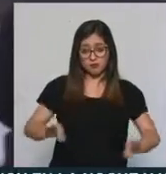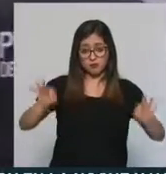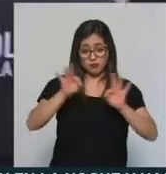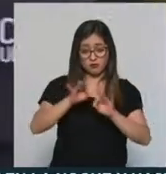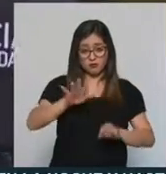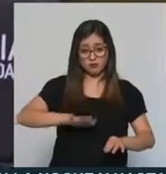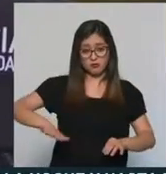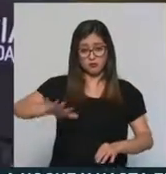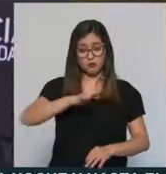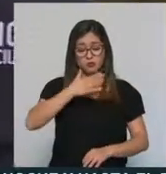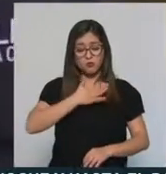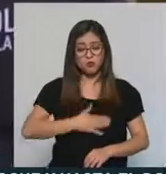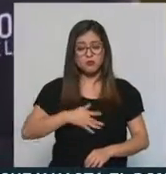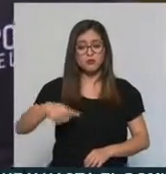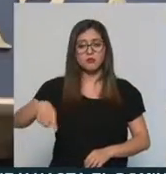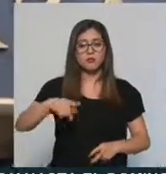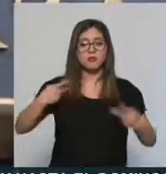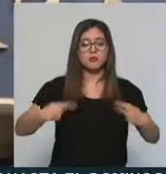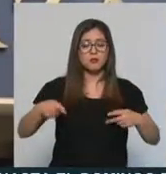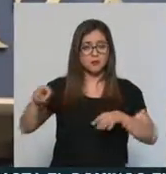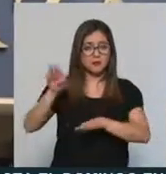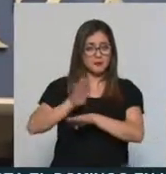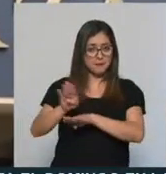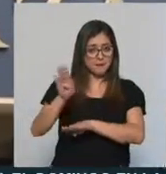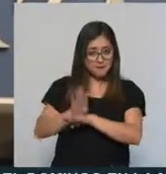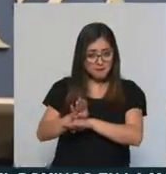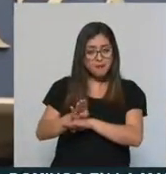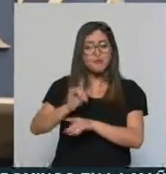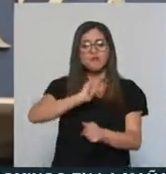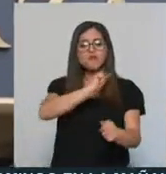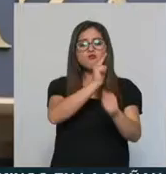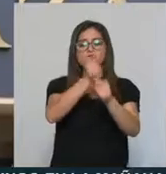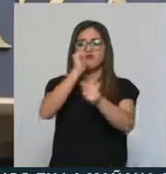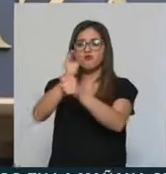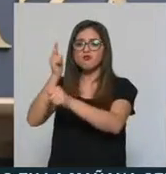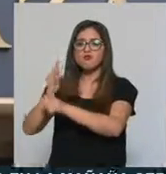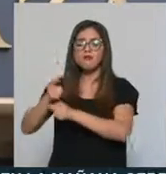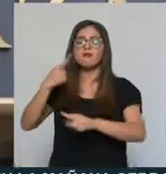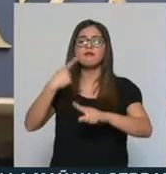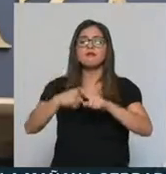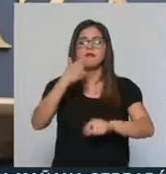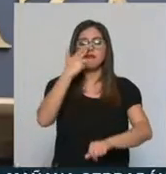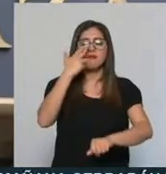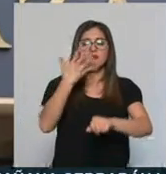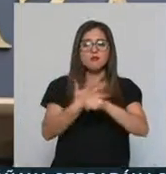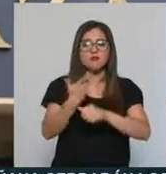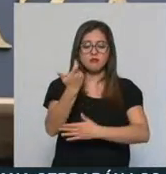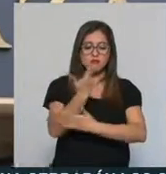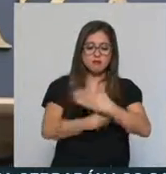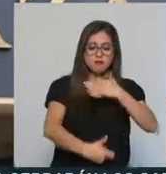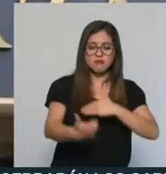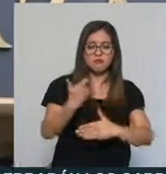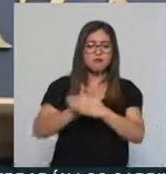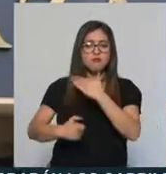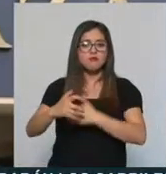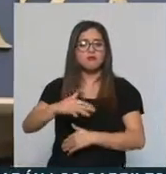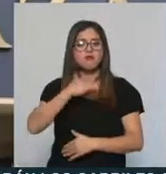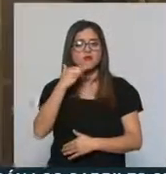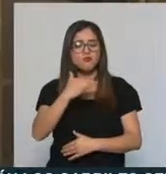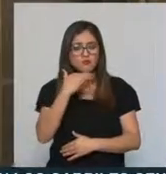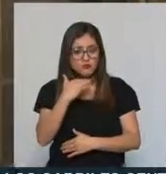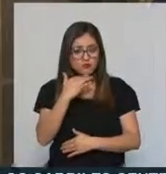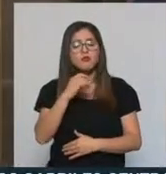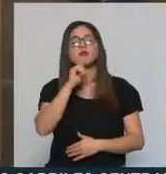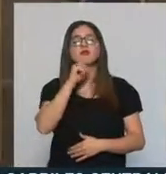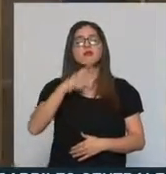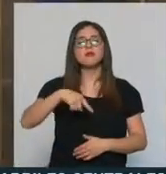la justicia brasileña y sobre todo para poder encontrar a todos los responsables de estos desvíos de recursos, de también